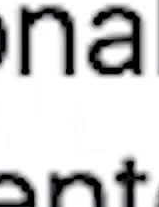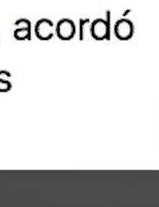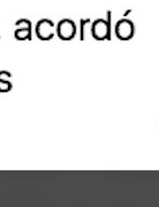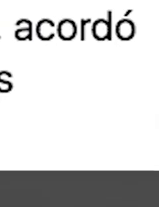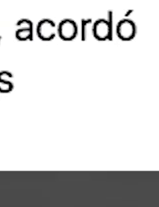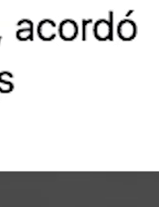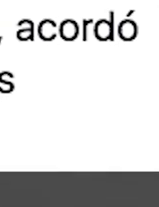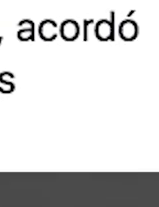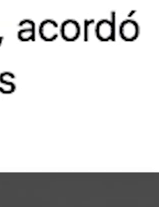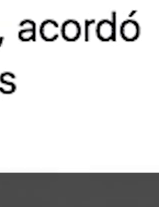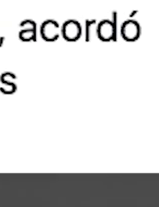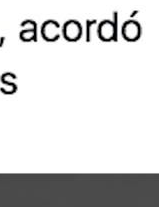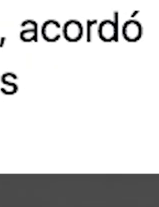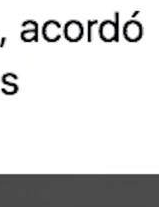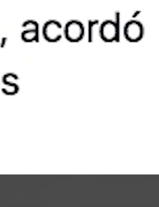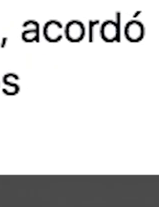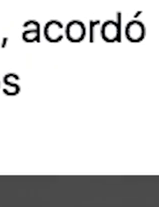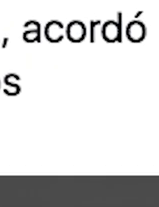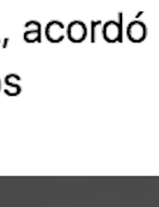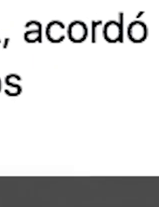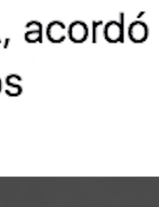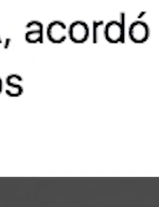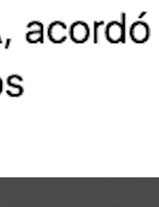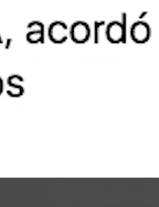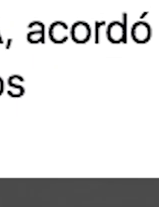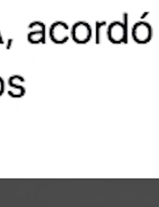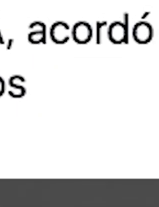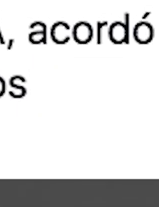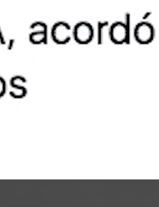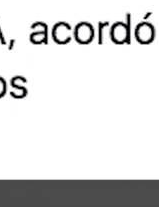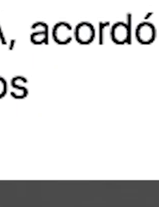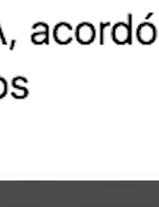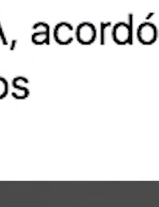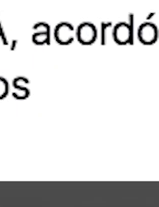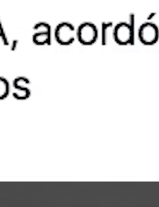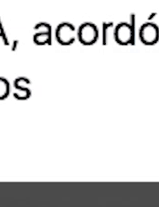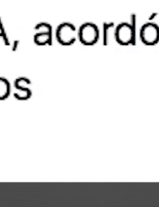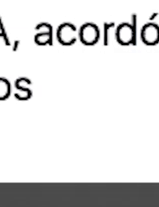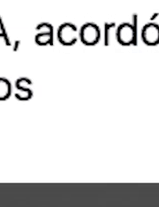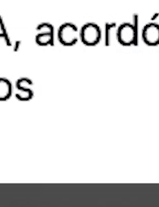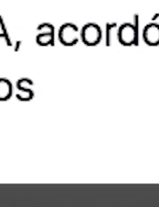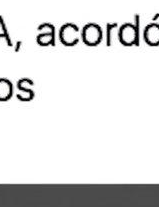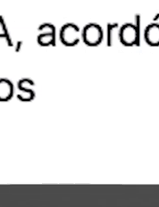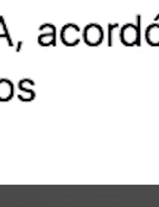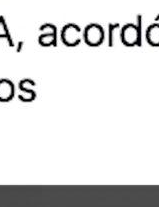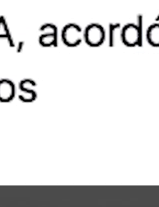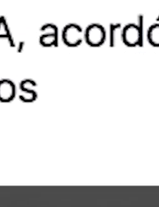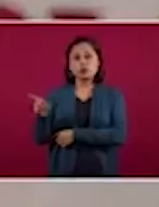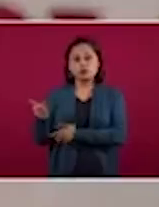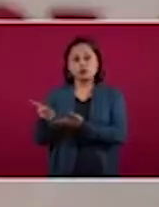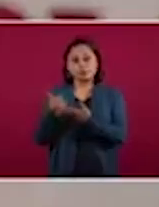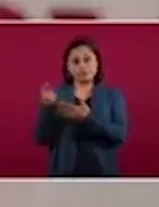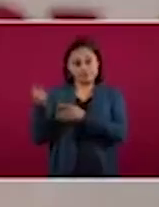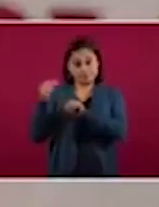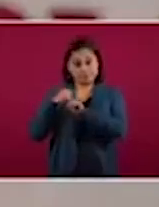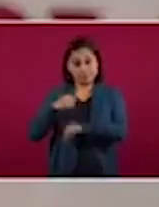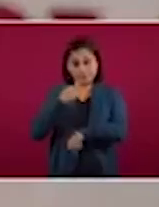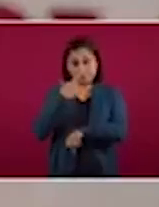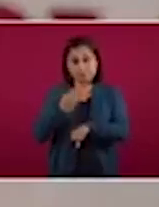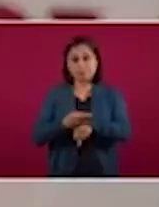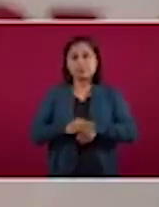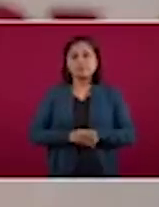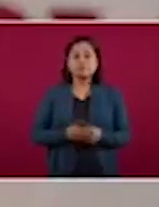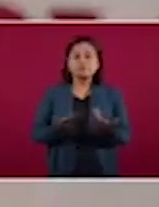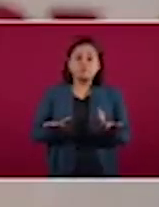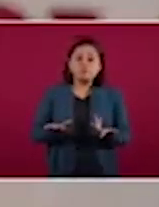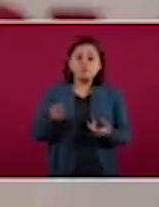decisión del presidente Trump y reiteró el respeto y aprecio de López Obrador hacia el mandatario estadounidense. El secretario subrayó que